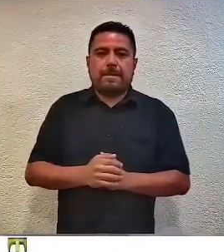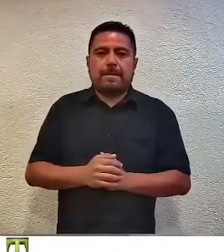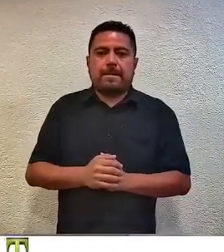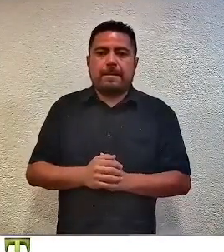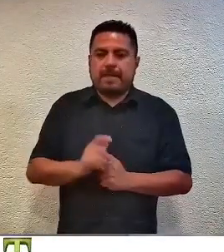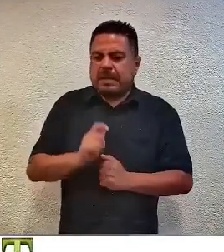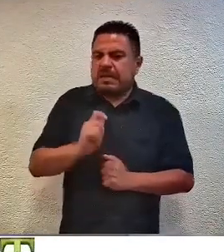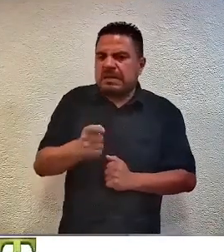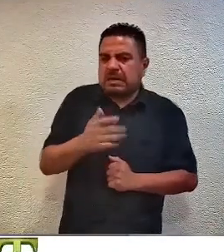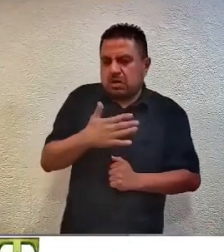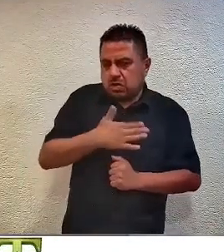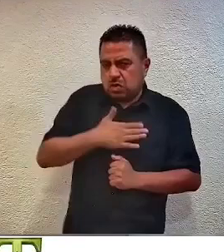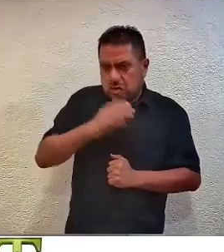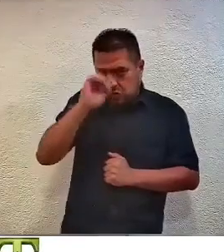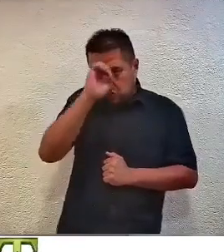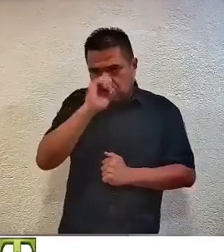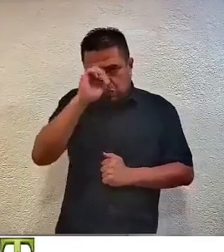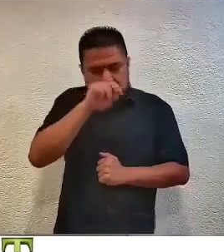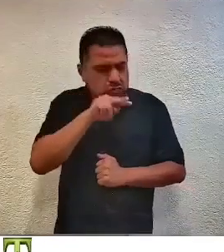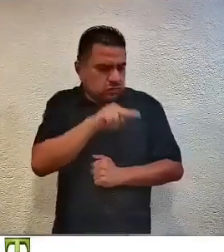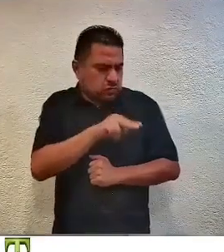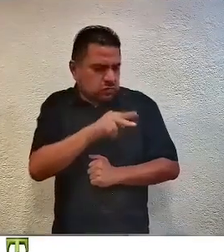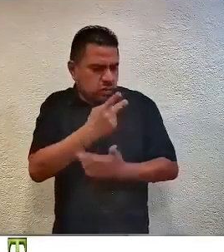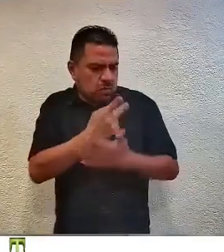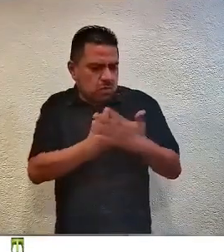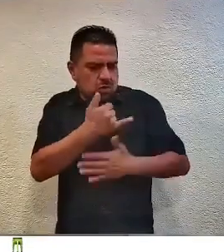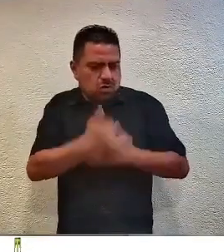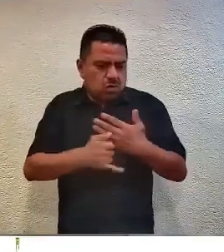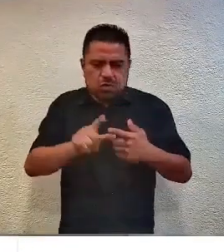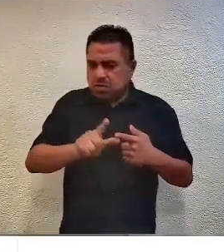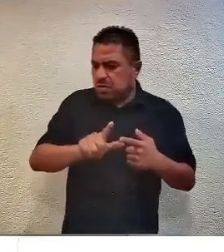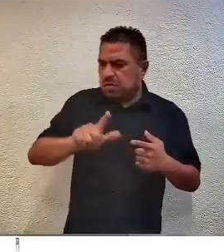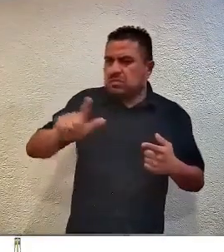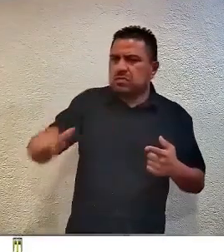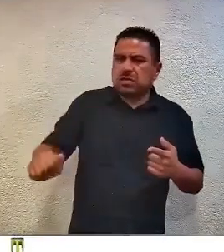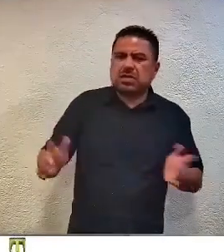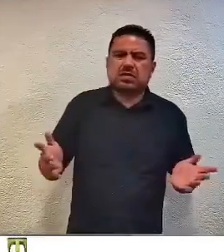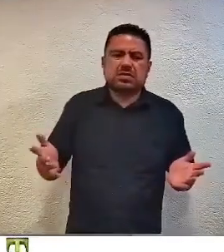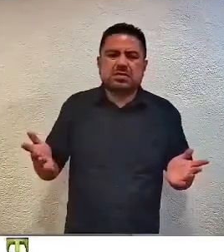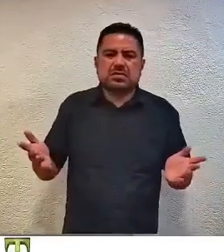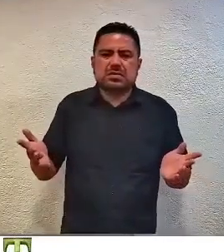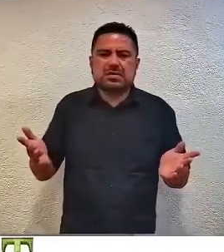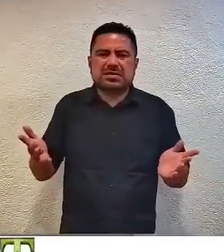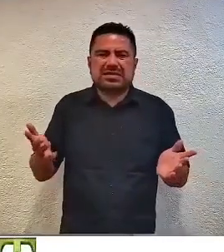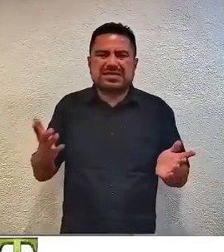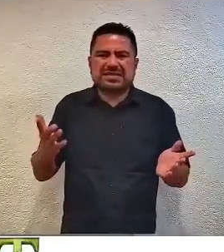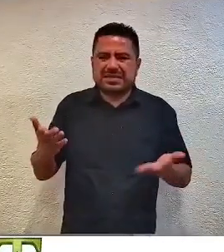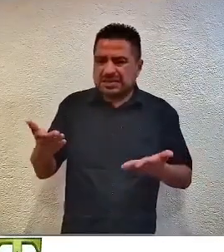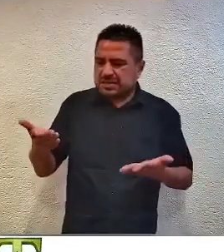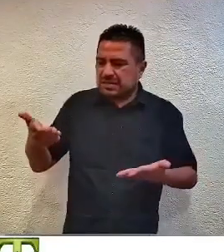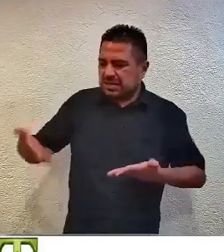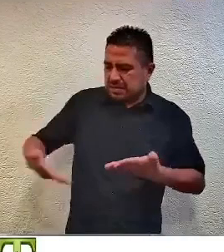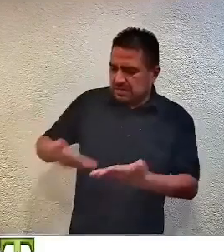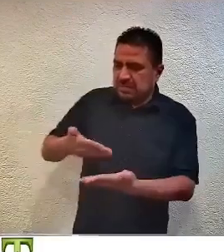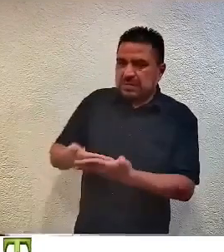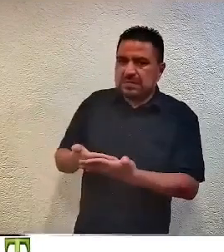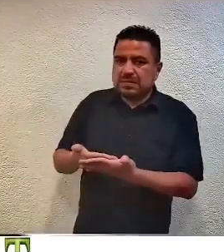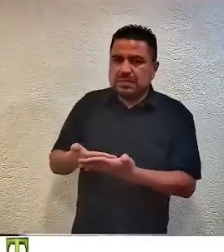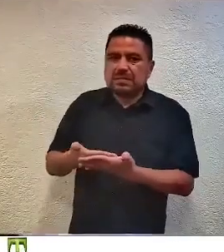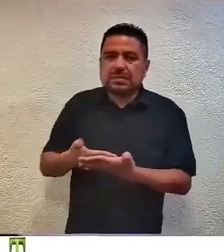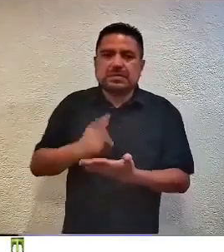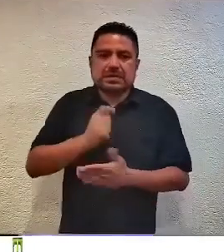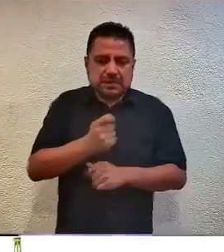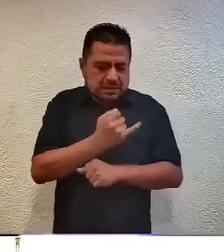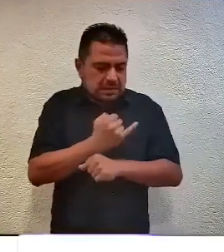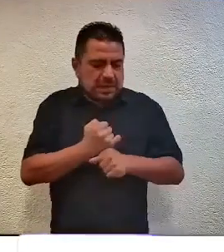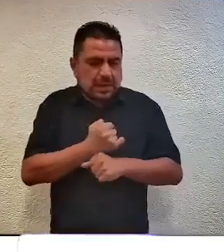¿Qué observo en el proyecto después de que nos fue circulado y en el análisis